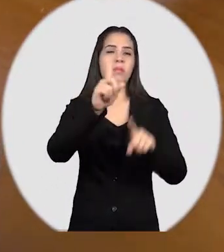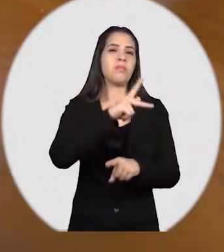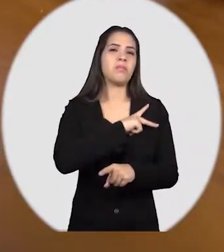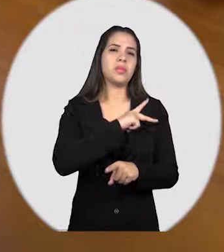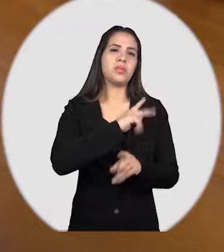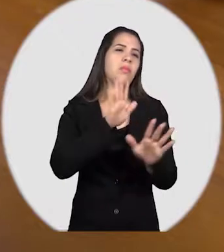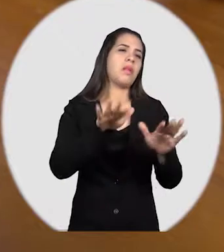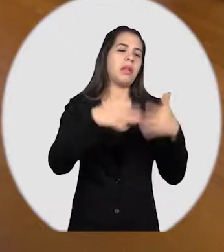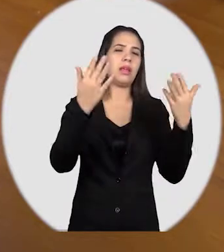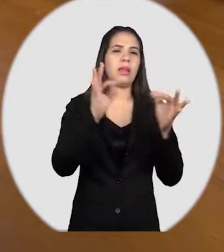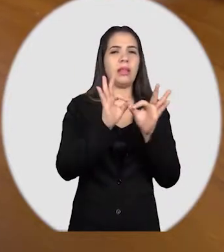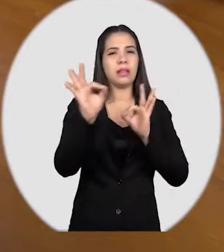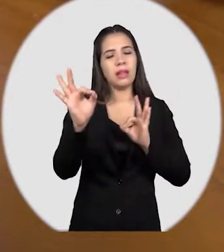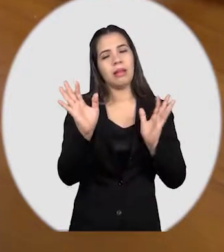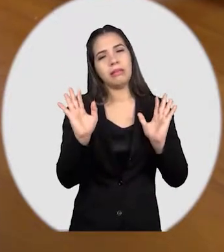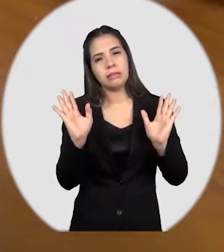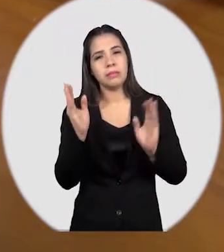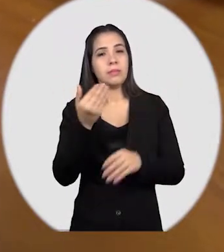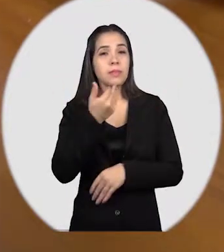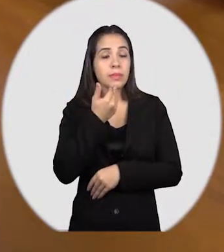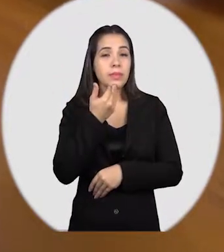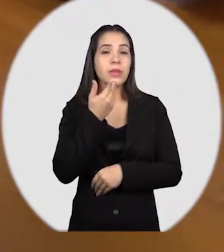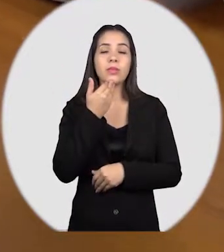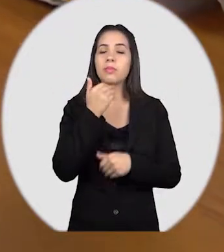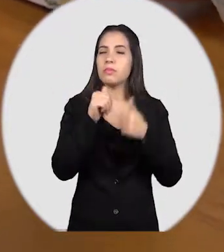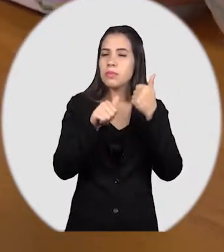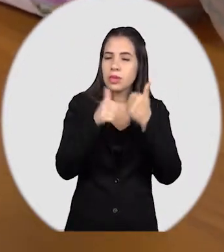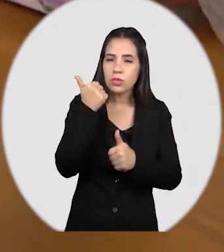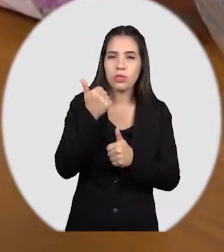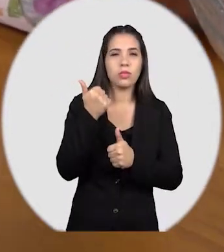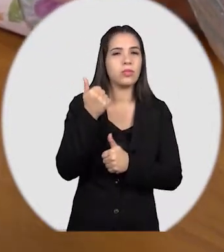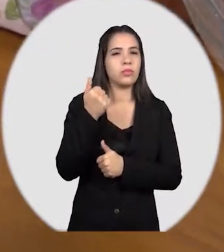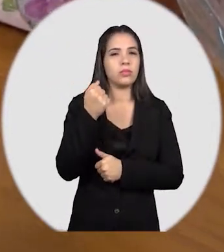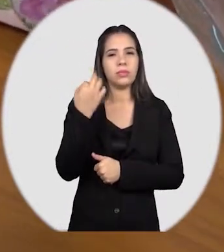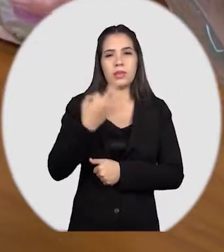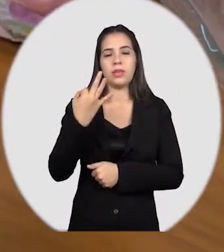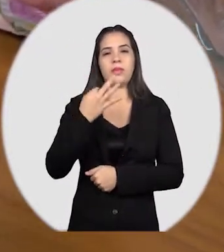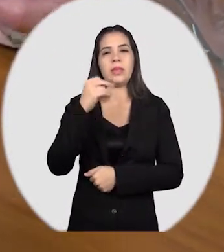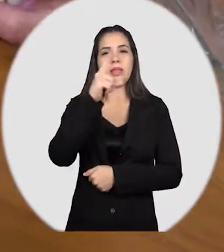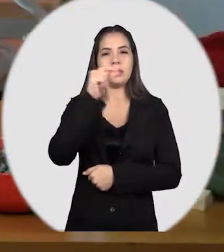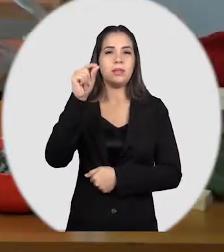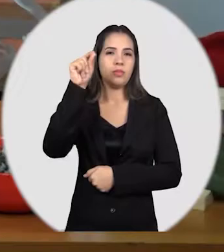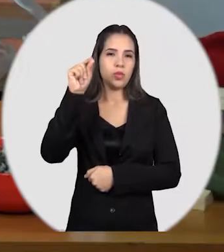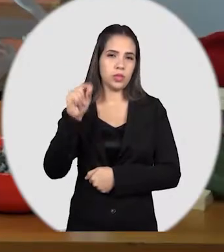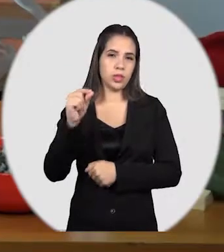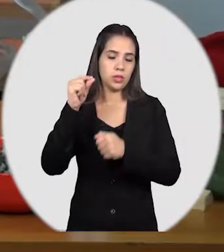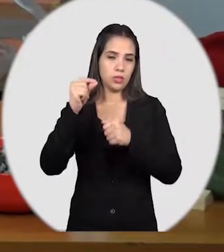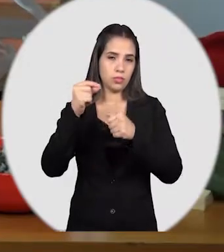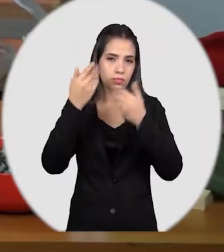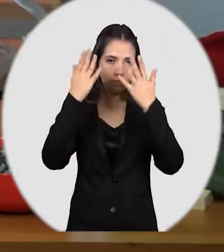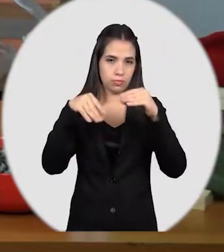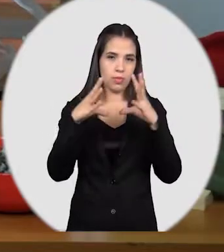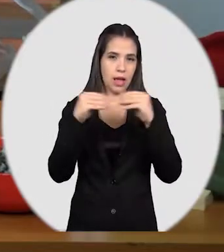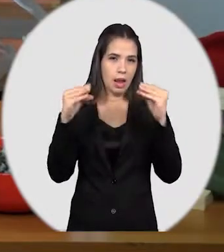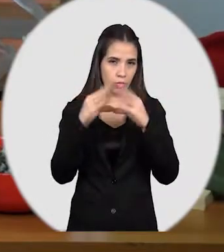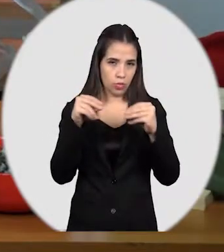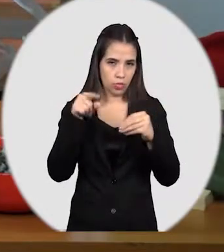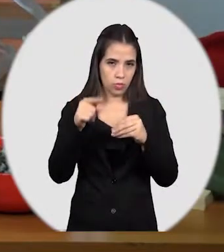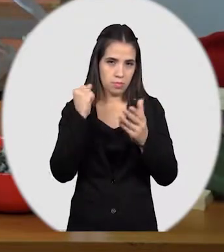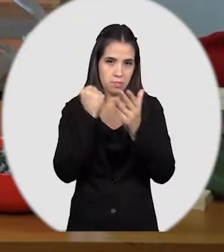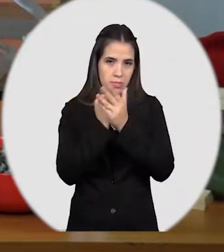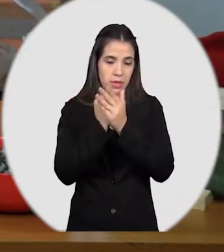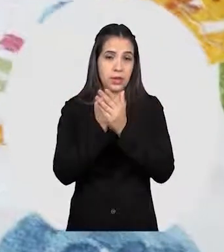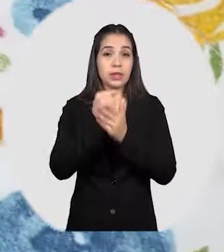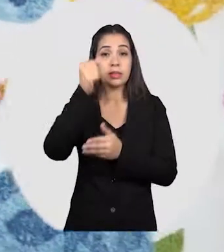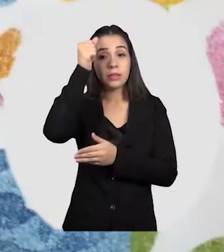lo recomendable es que sea de algodón, 100% de algodón, para que pueda cumplir su función, que es, ¿verdad?, mantener el